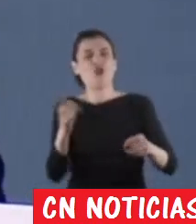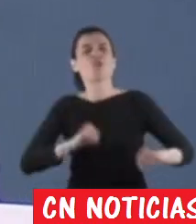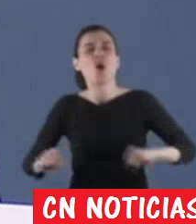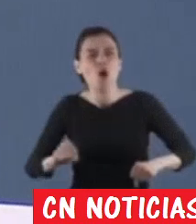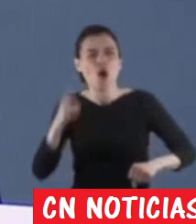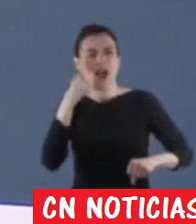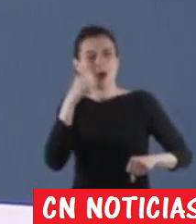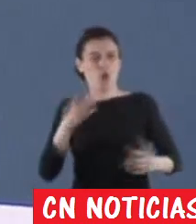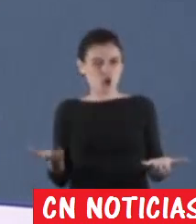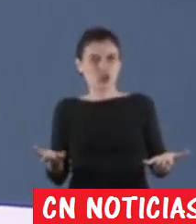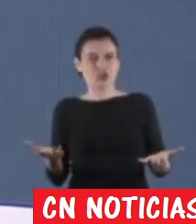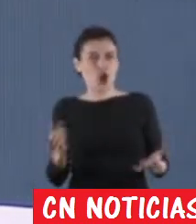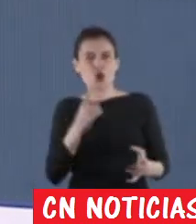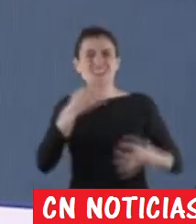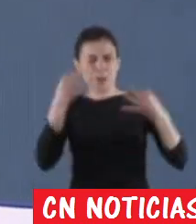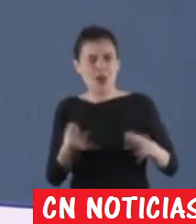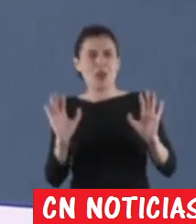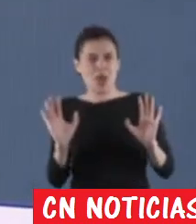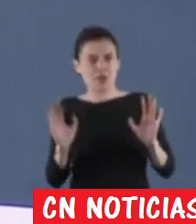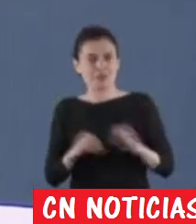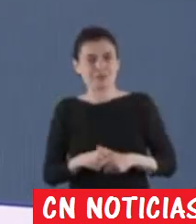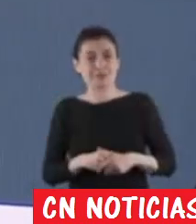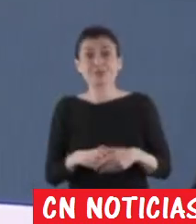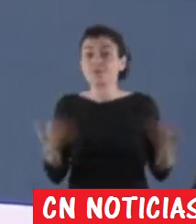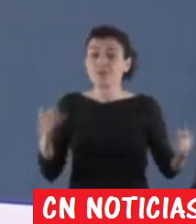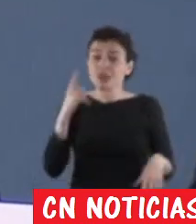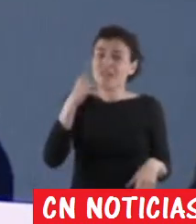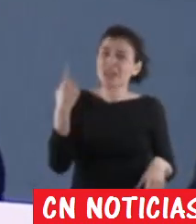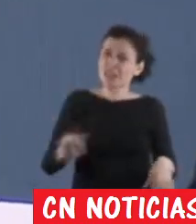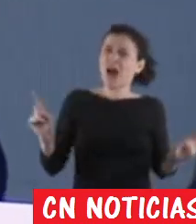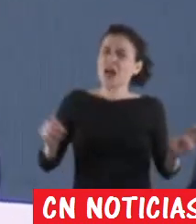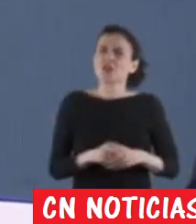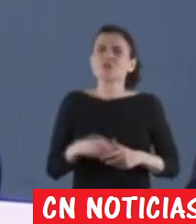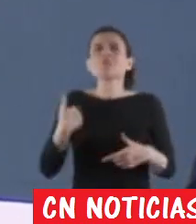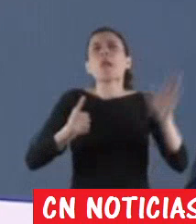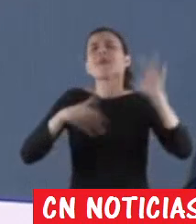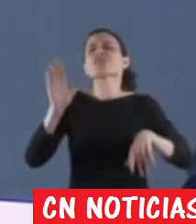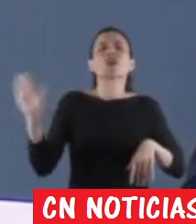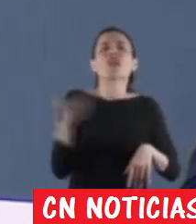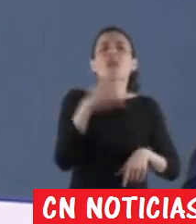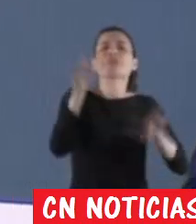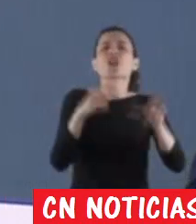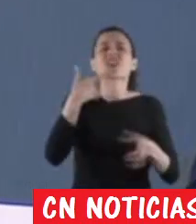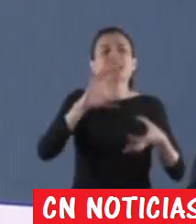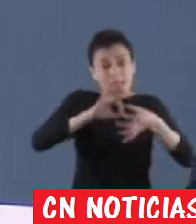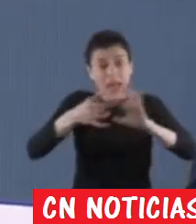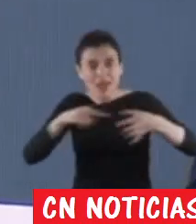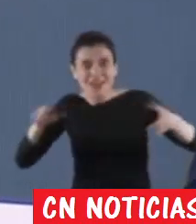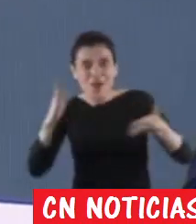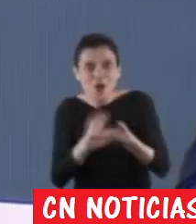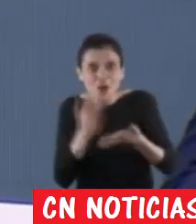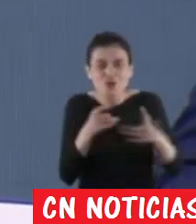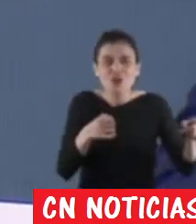absolutamente artificial de elevación del costo. Fíjense qué raro, todos dicen el eslabón más débil de la cadena y